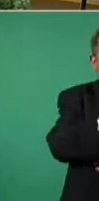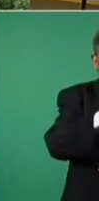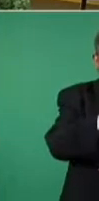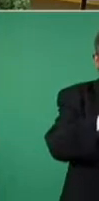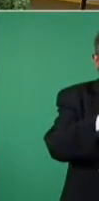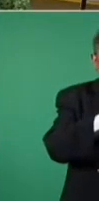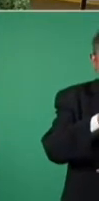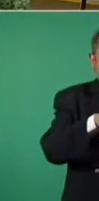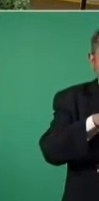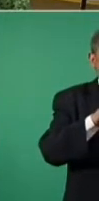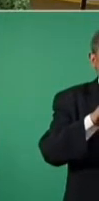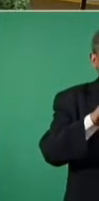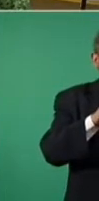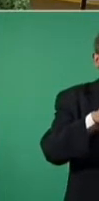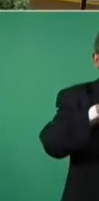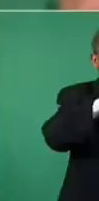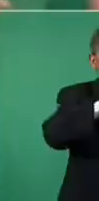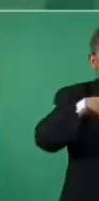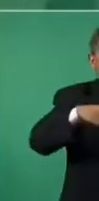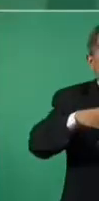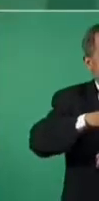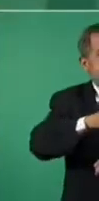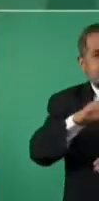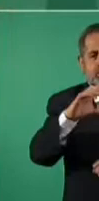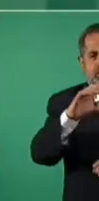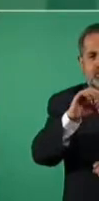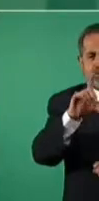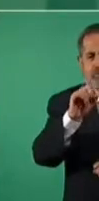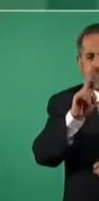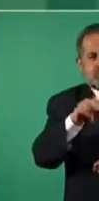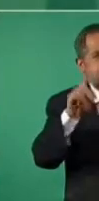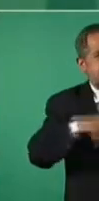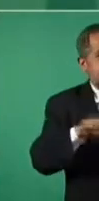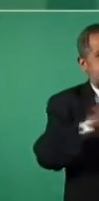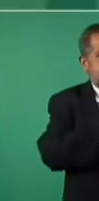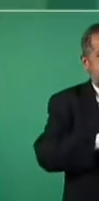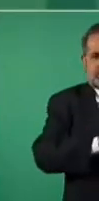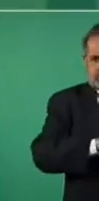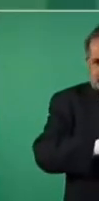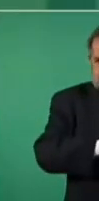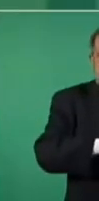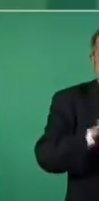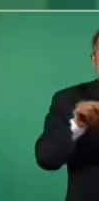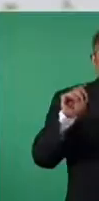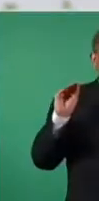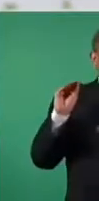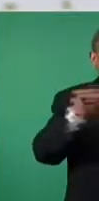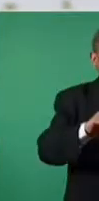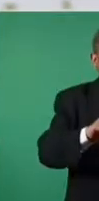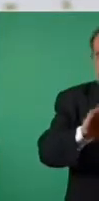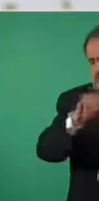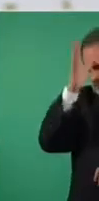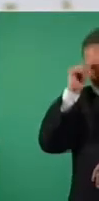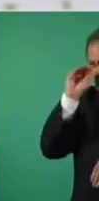la glorieta Colón, que se va a reubicar. En eso sí estoy totalmente de acuerdo,